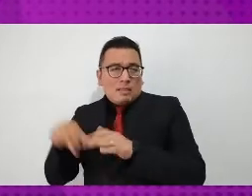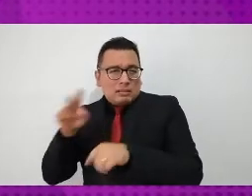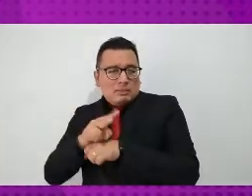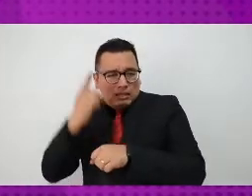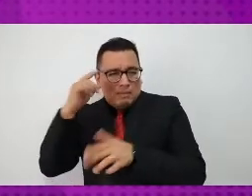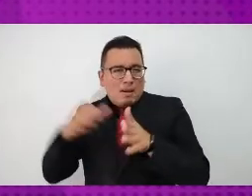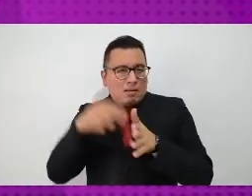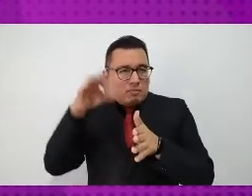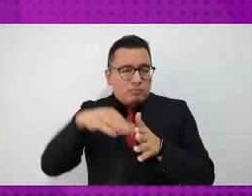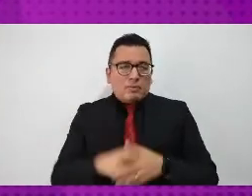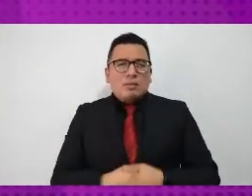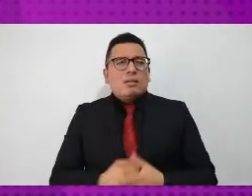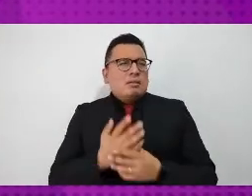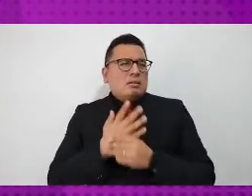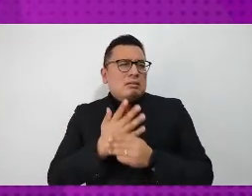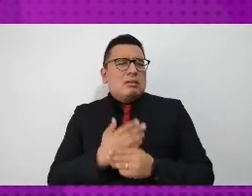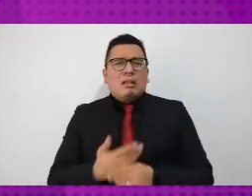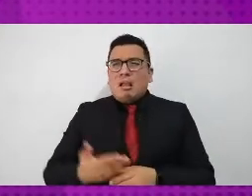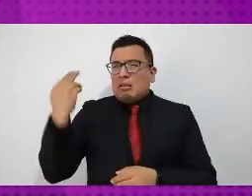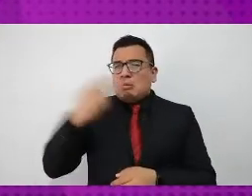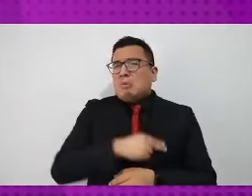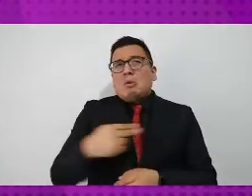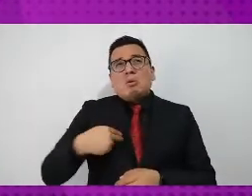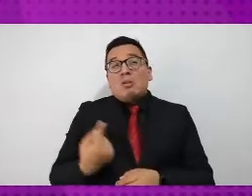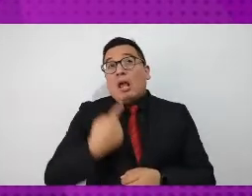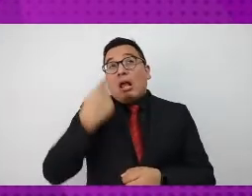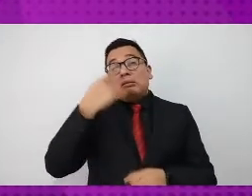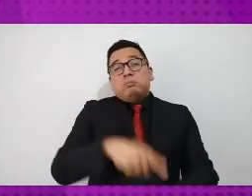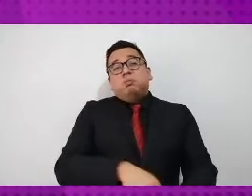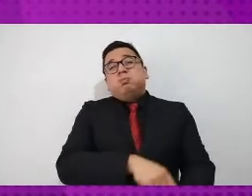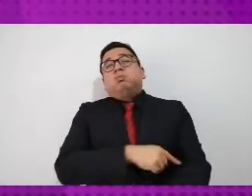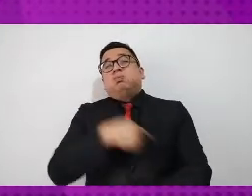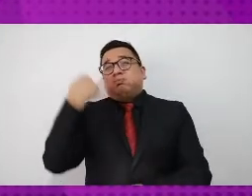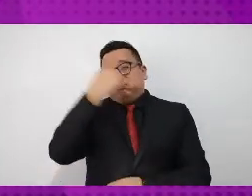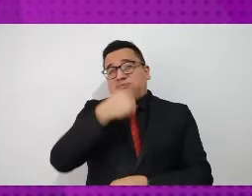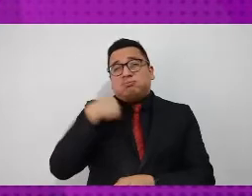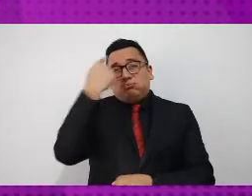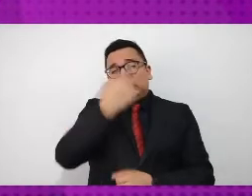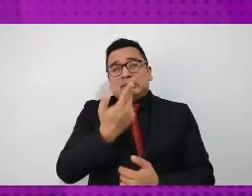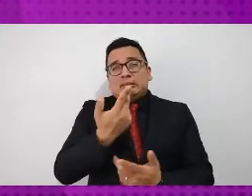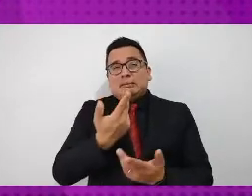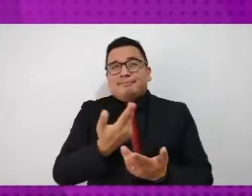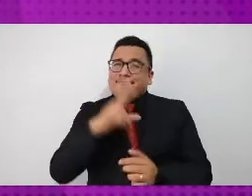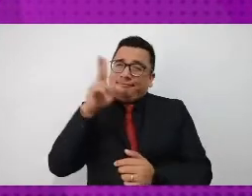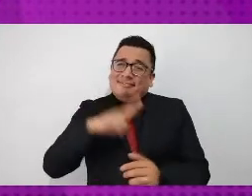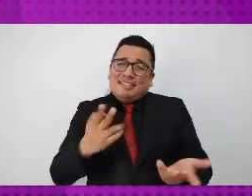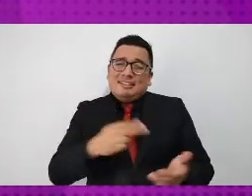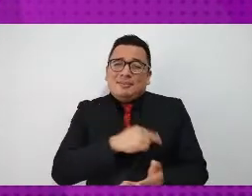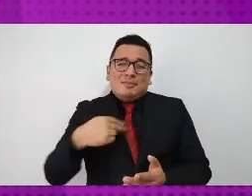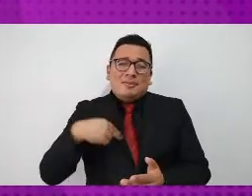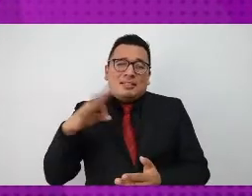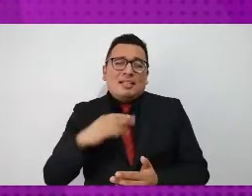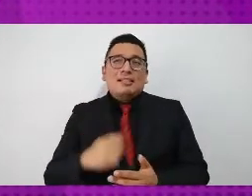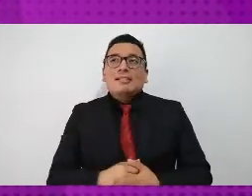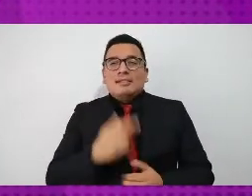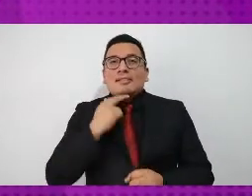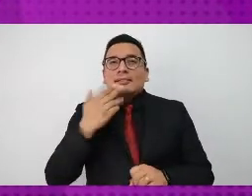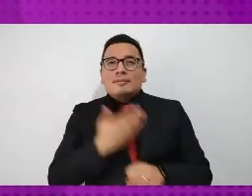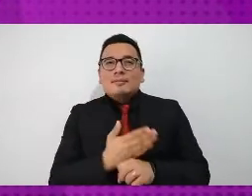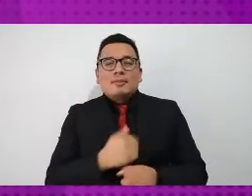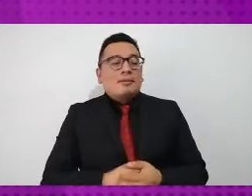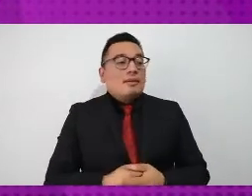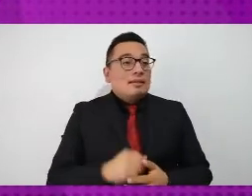decían antes nos pasáramos horas y es real quienes hemos estado en un cierre de una casilla horas